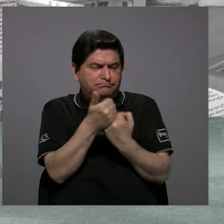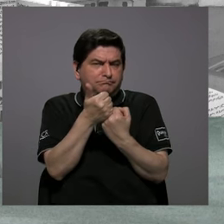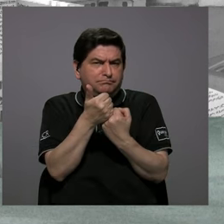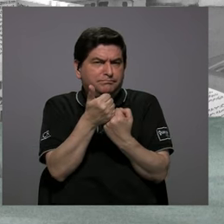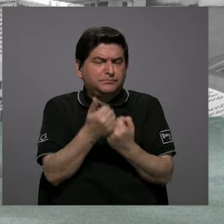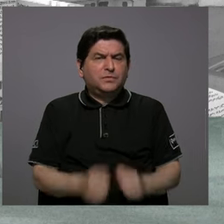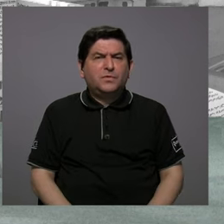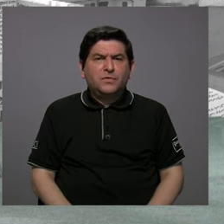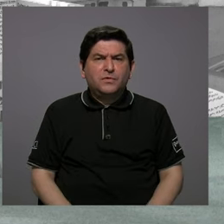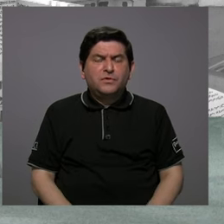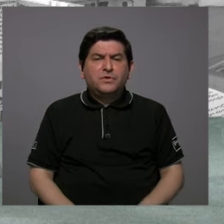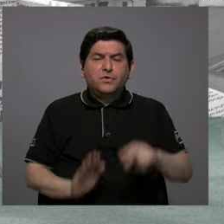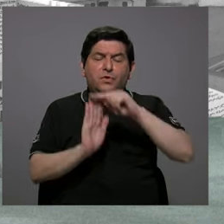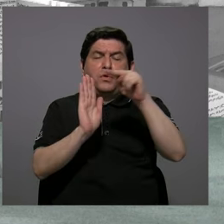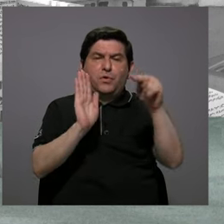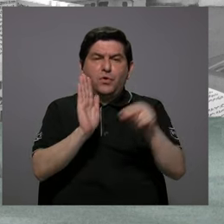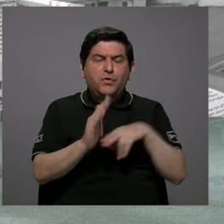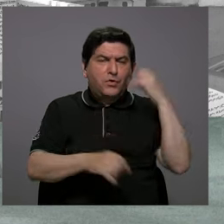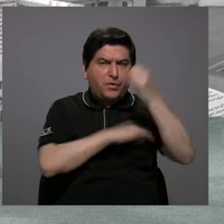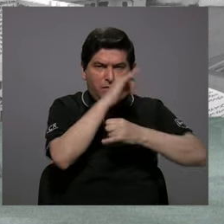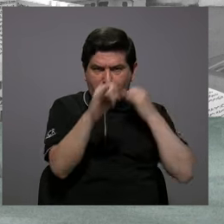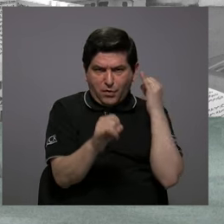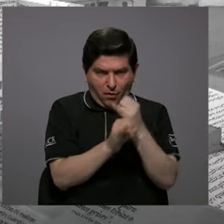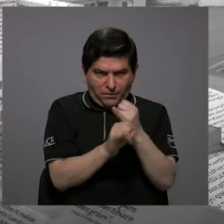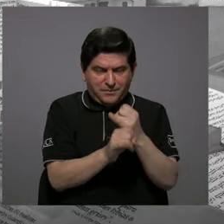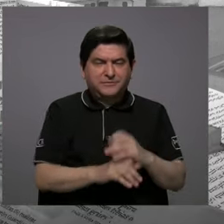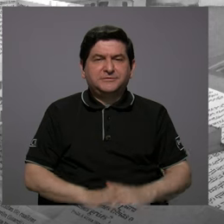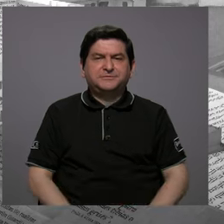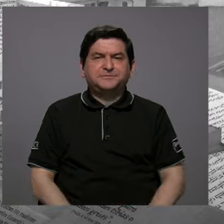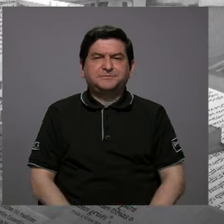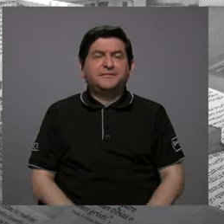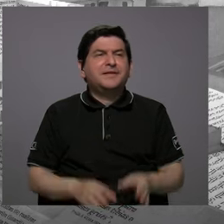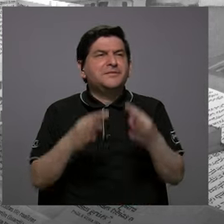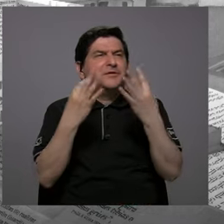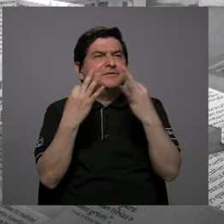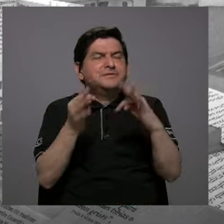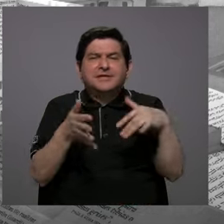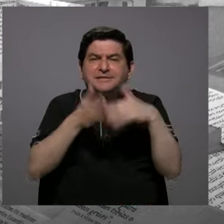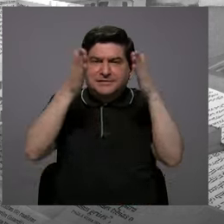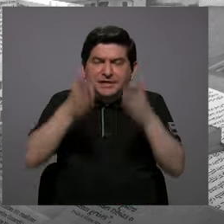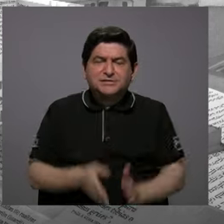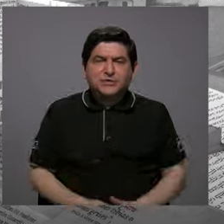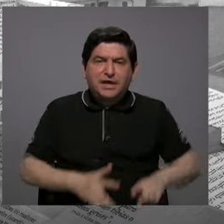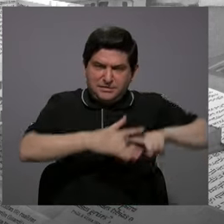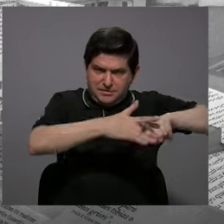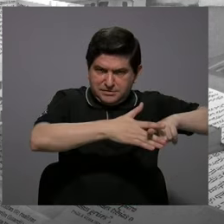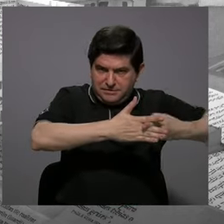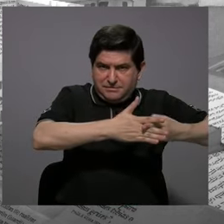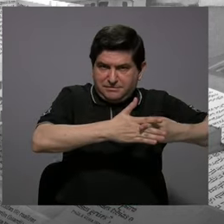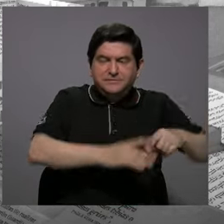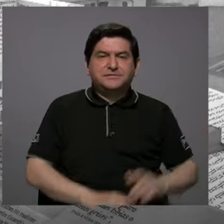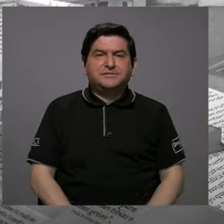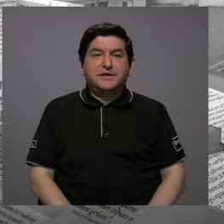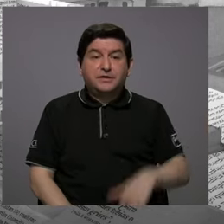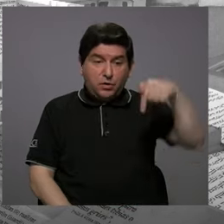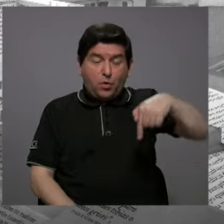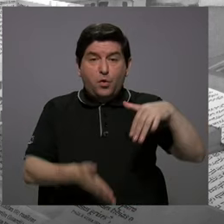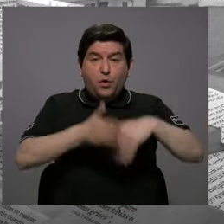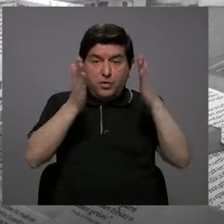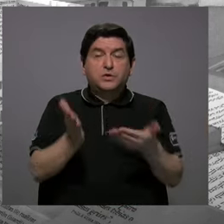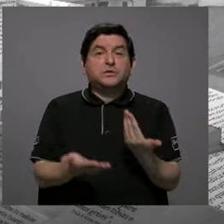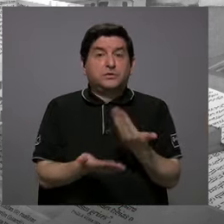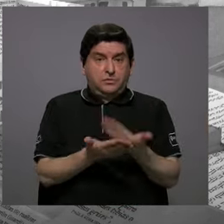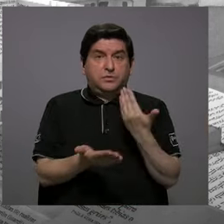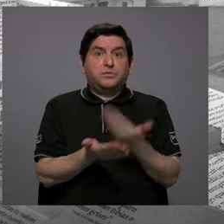un a través de las normas internacionales entonces tratamos que los estudiantes se introduzcan Ho y la verdad que los estudiantes nos han